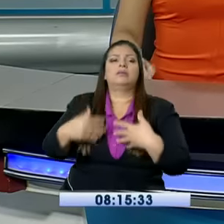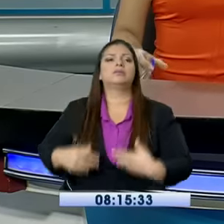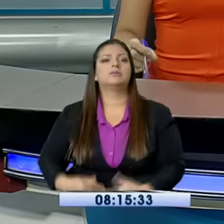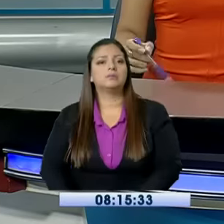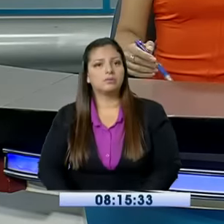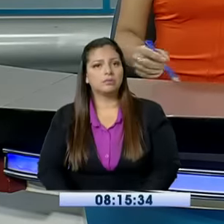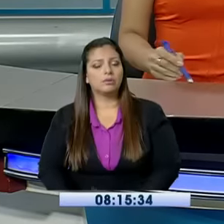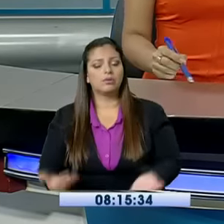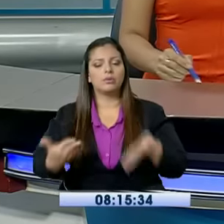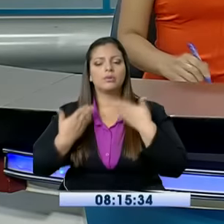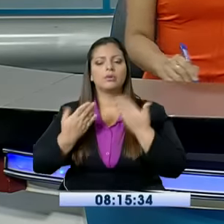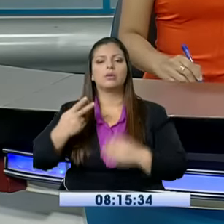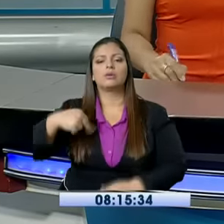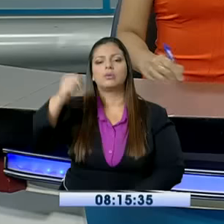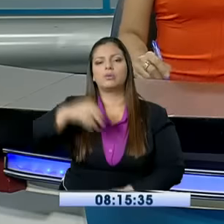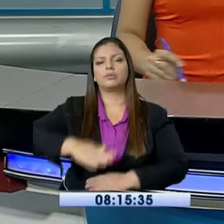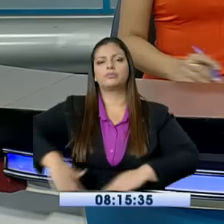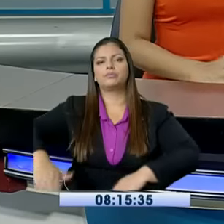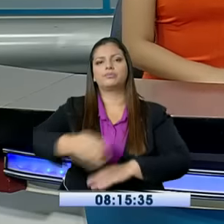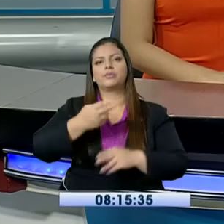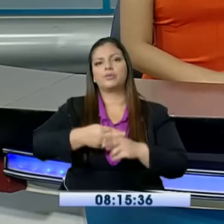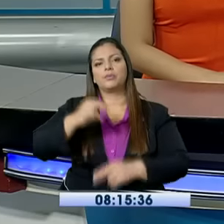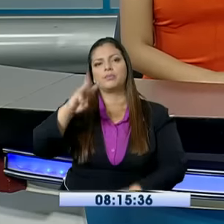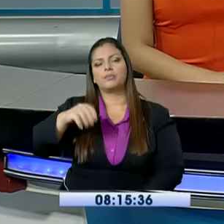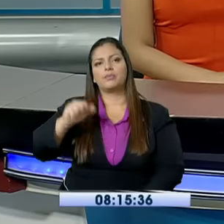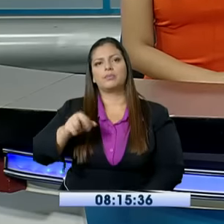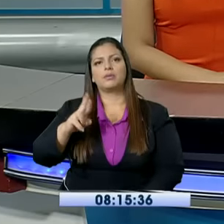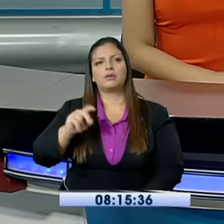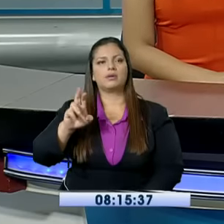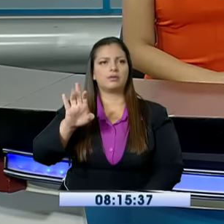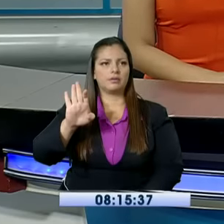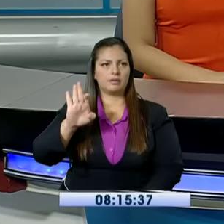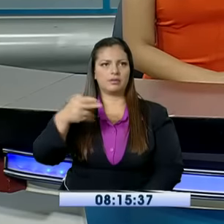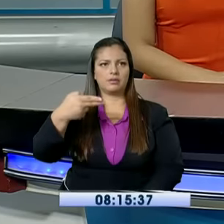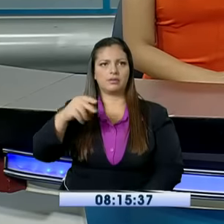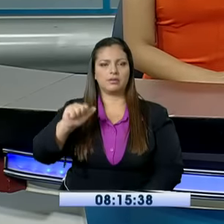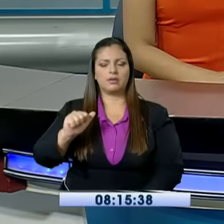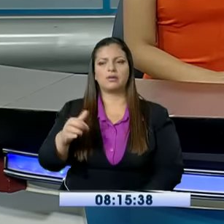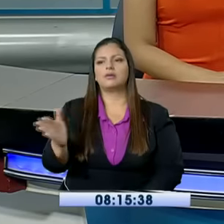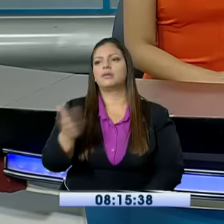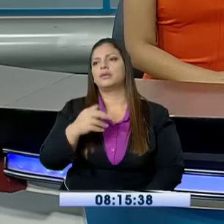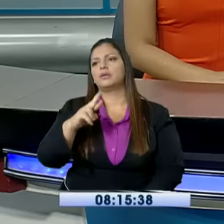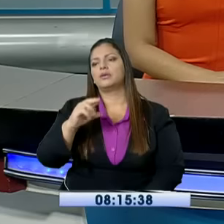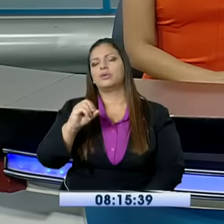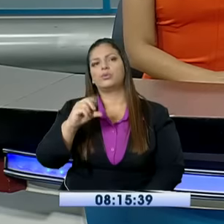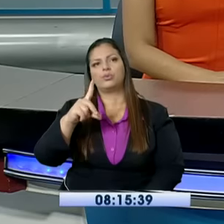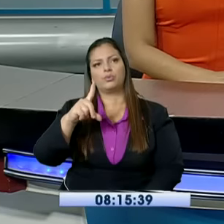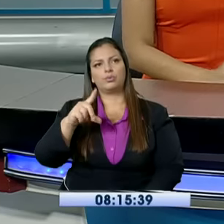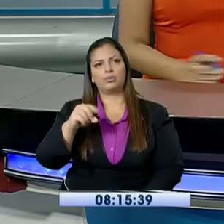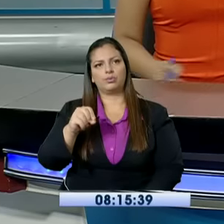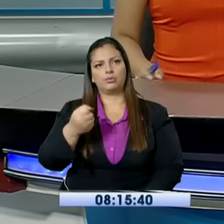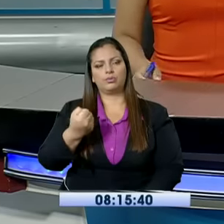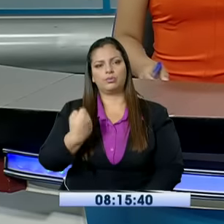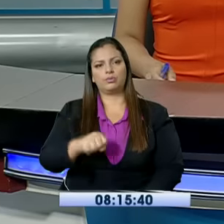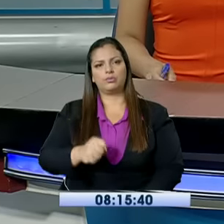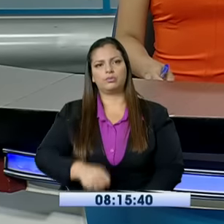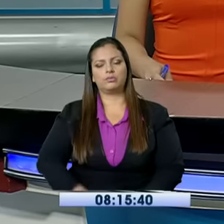la captura, la policía decomisó además un arma de fuego y varios sobres que contendrían droga.